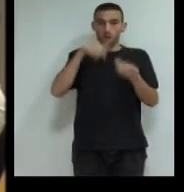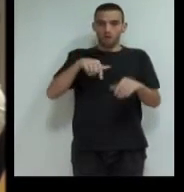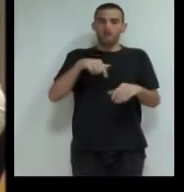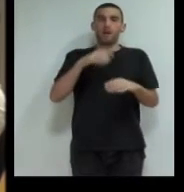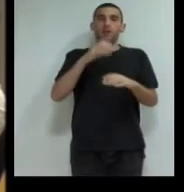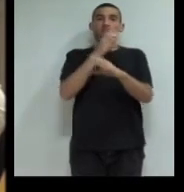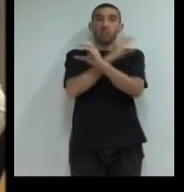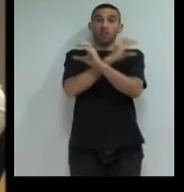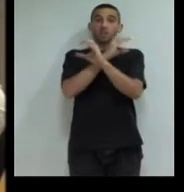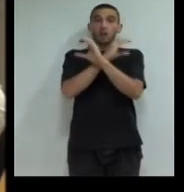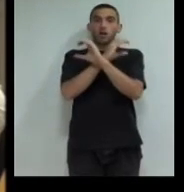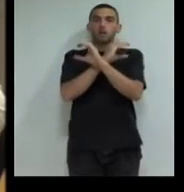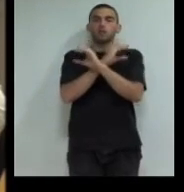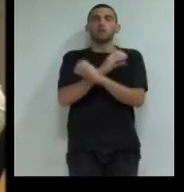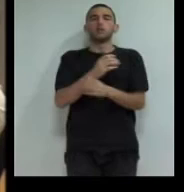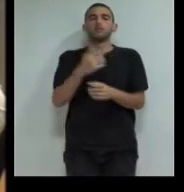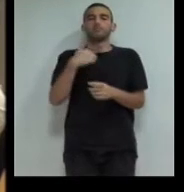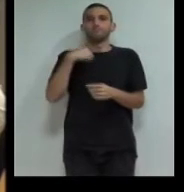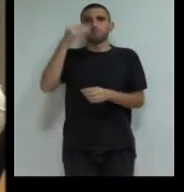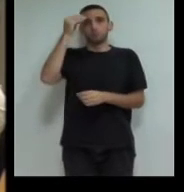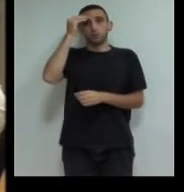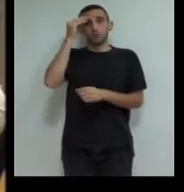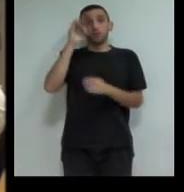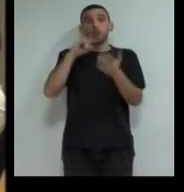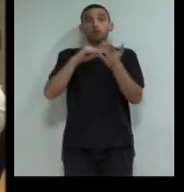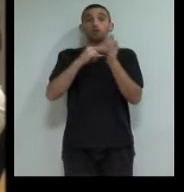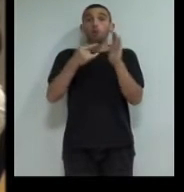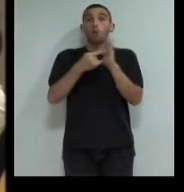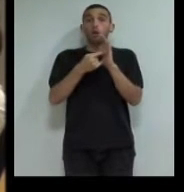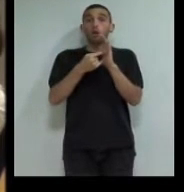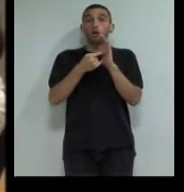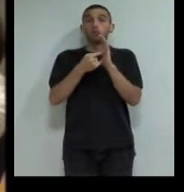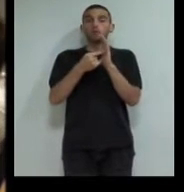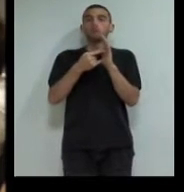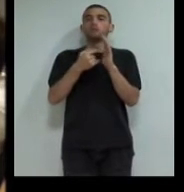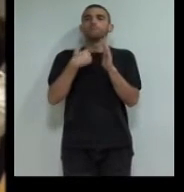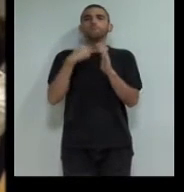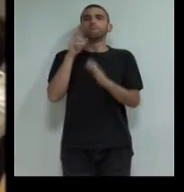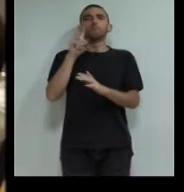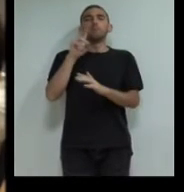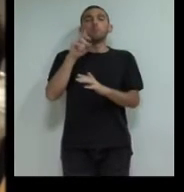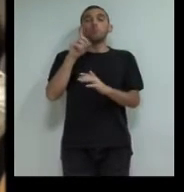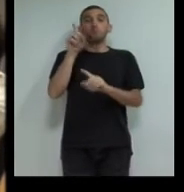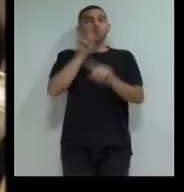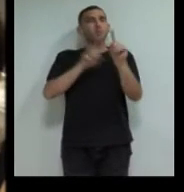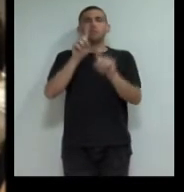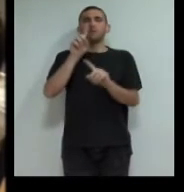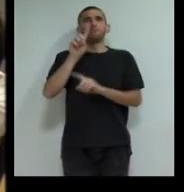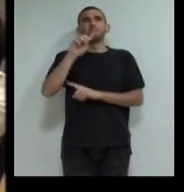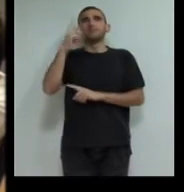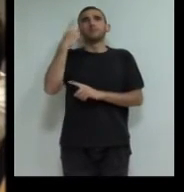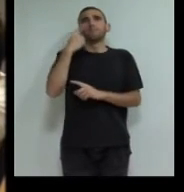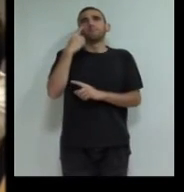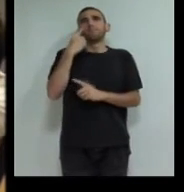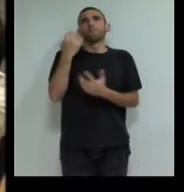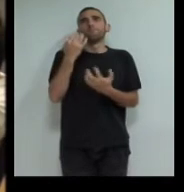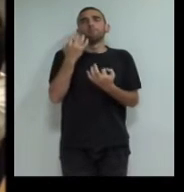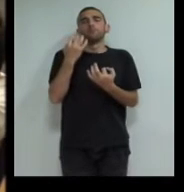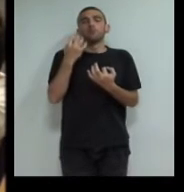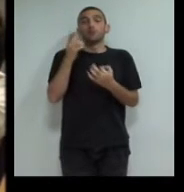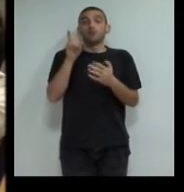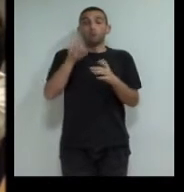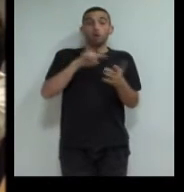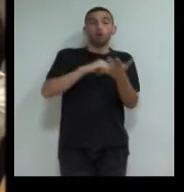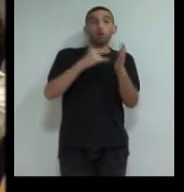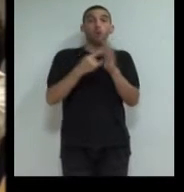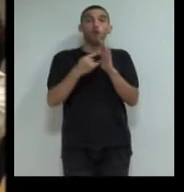y yo creo que las soluciones, los principales problemas en este momento, y las soluciones a esos problemas no están en